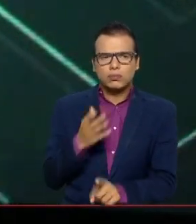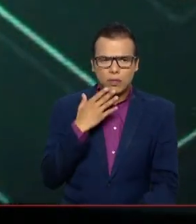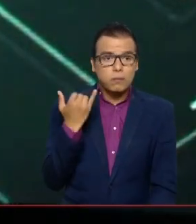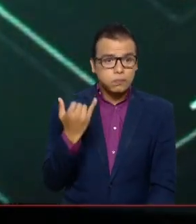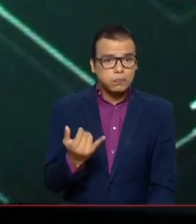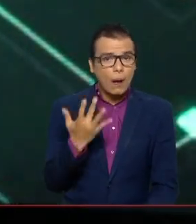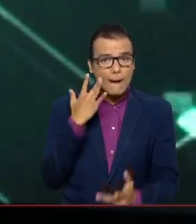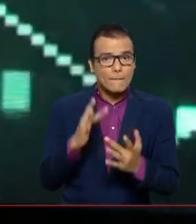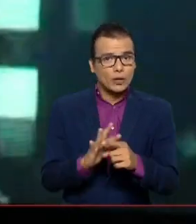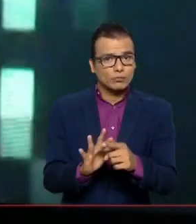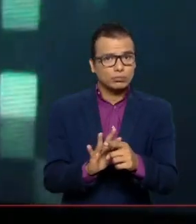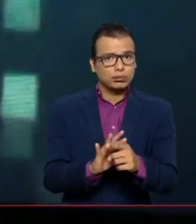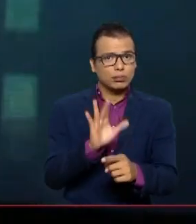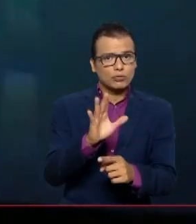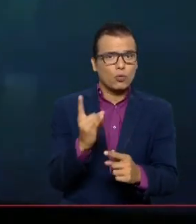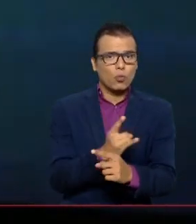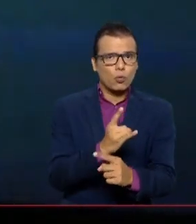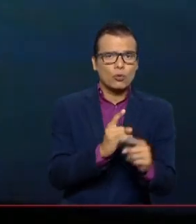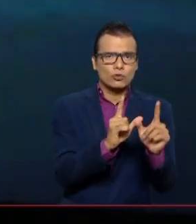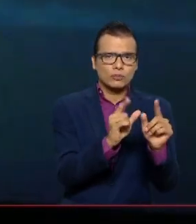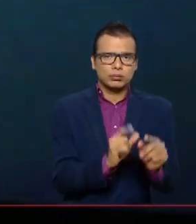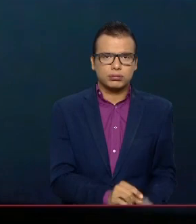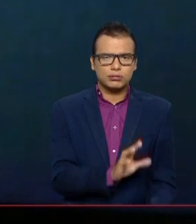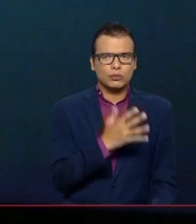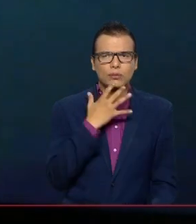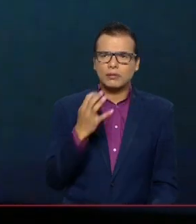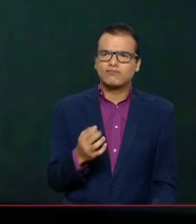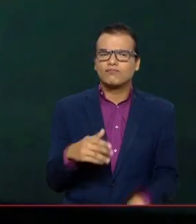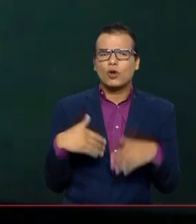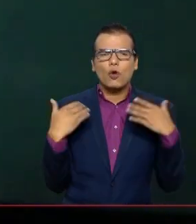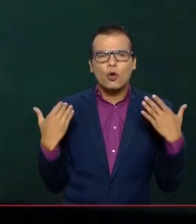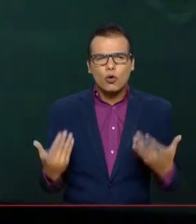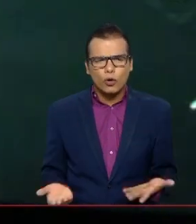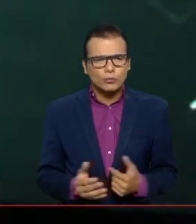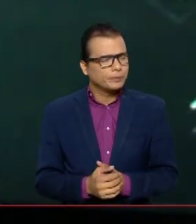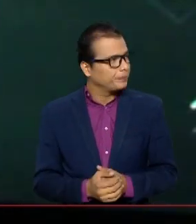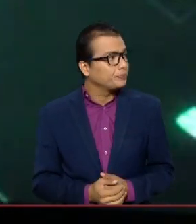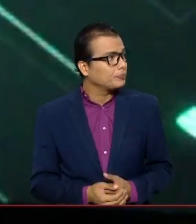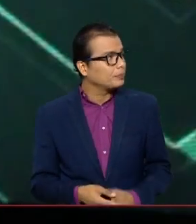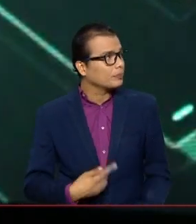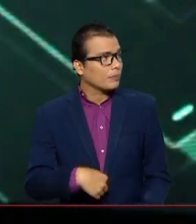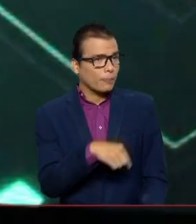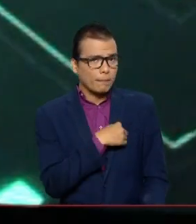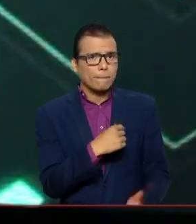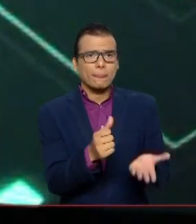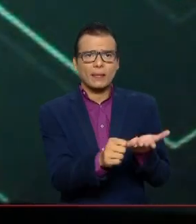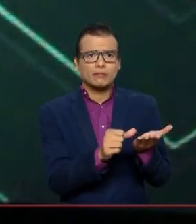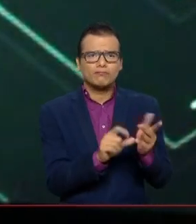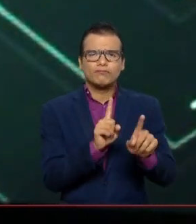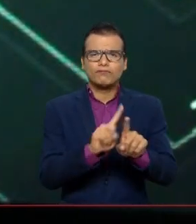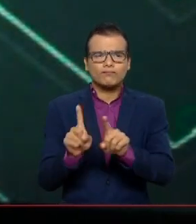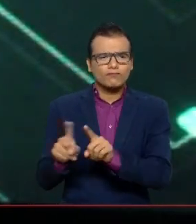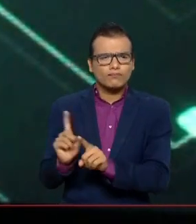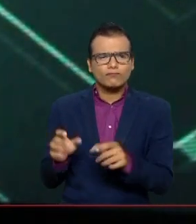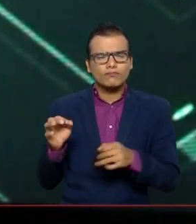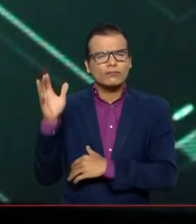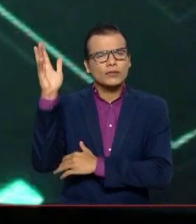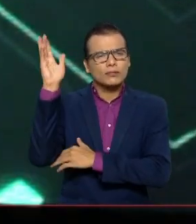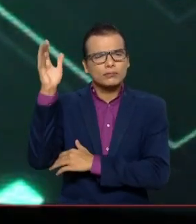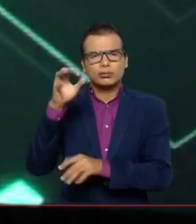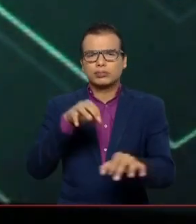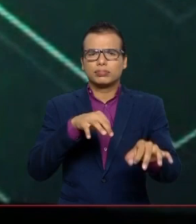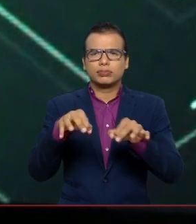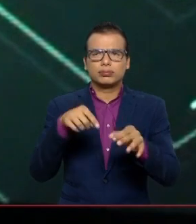pueden sacar a a esta planta Bueno en realidad eh Como tú lo decías hay una agenda académica muy nutrida con charlas magistrales donde hablamos de los